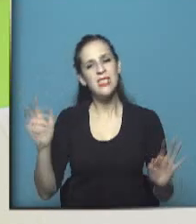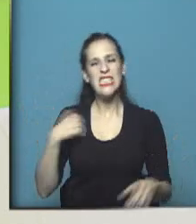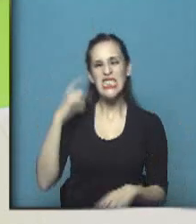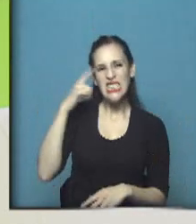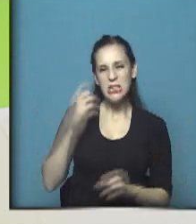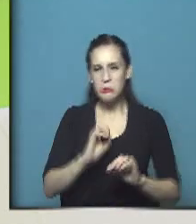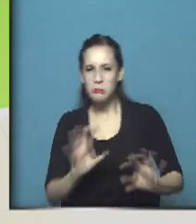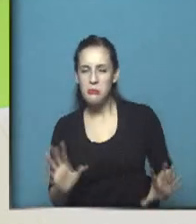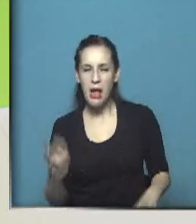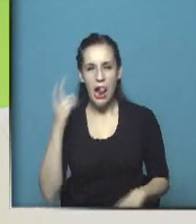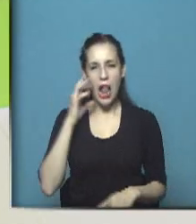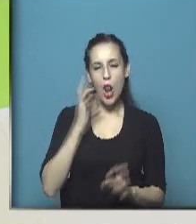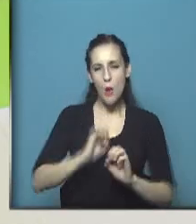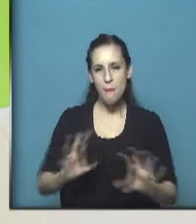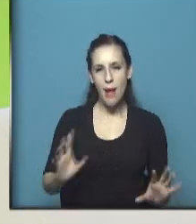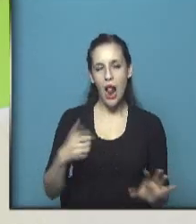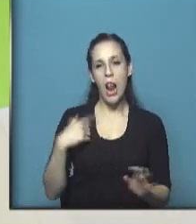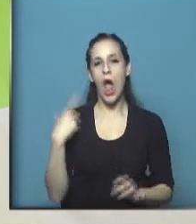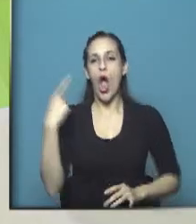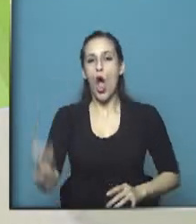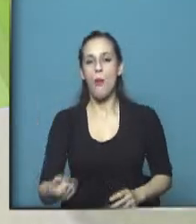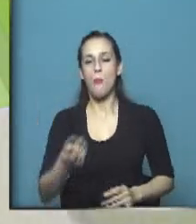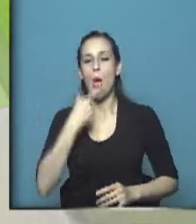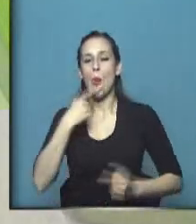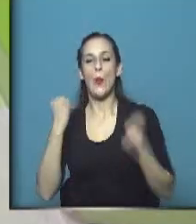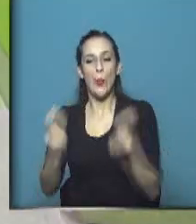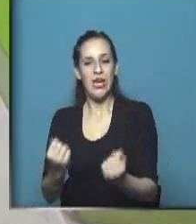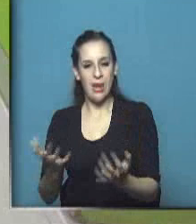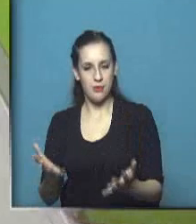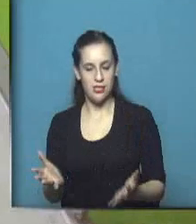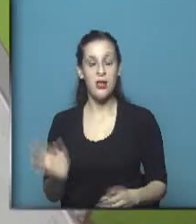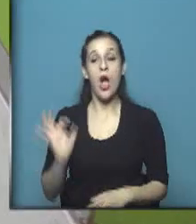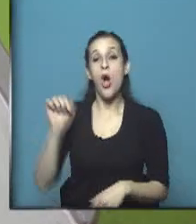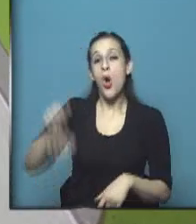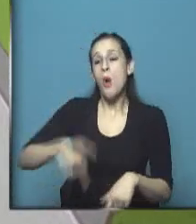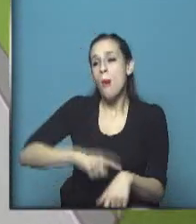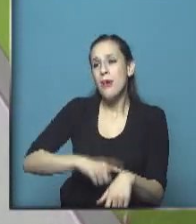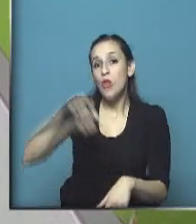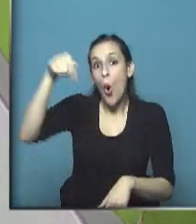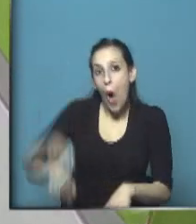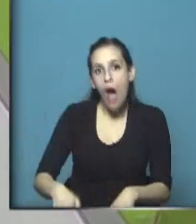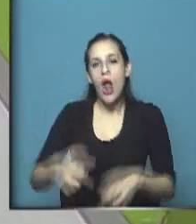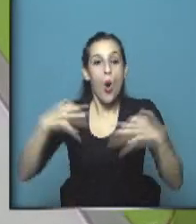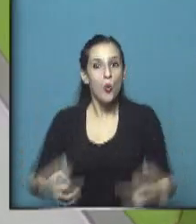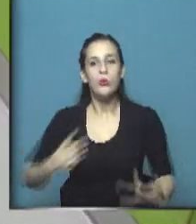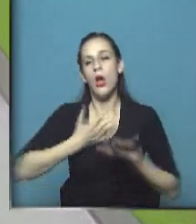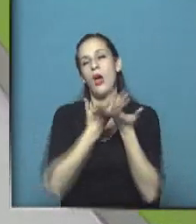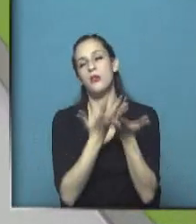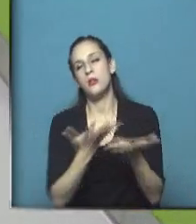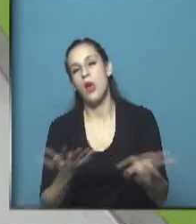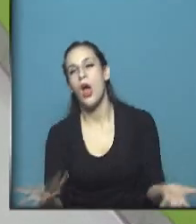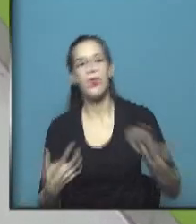bien, voy a comprar este suplemento vitamínico, o estoy en un momento de mi vida muy cansada porque estoy